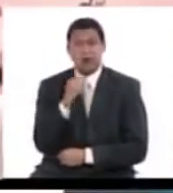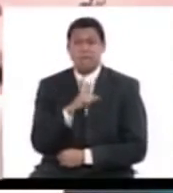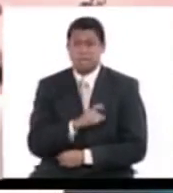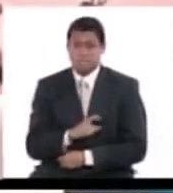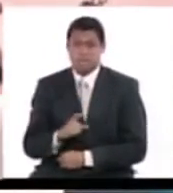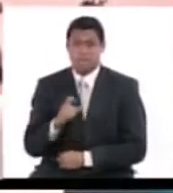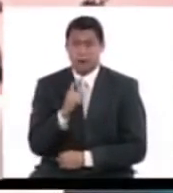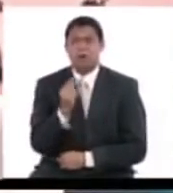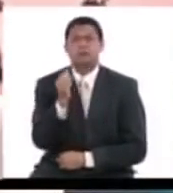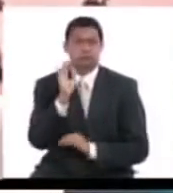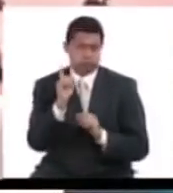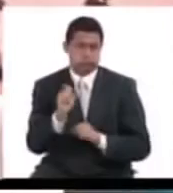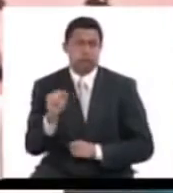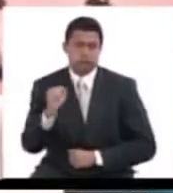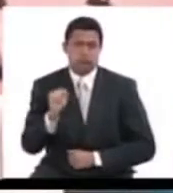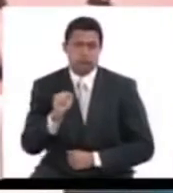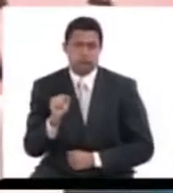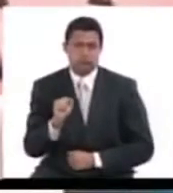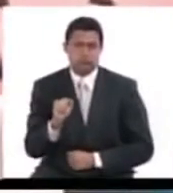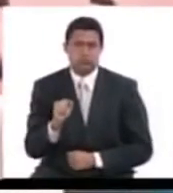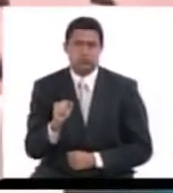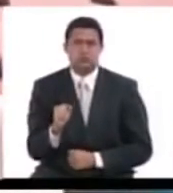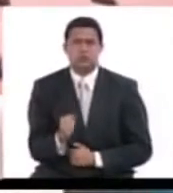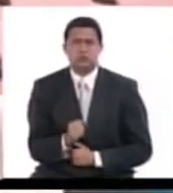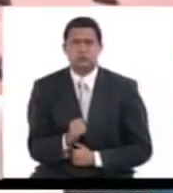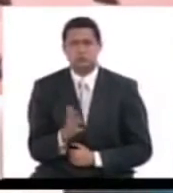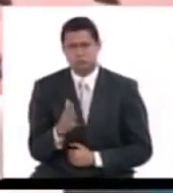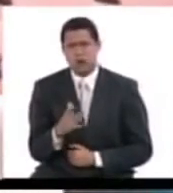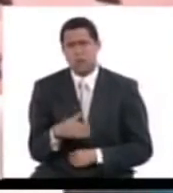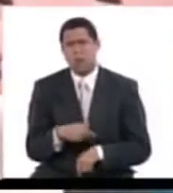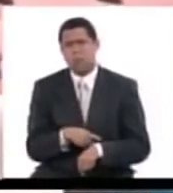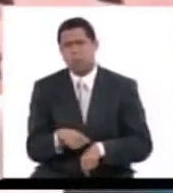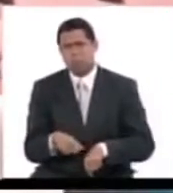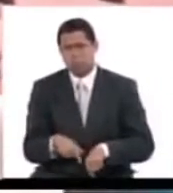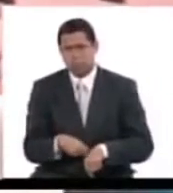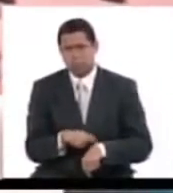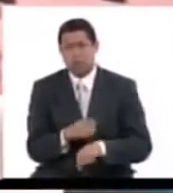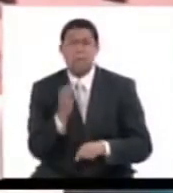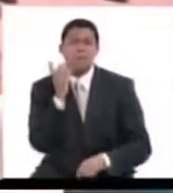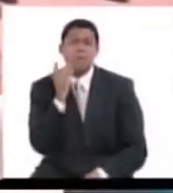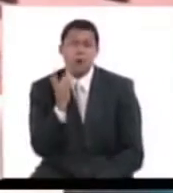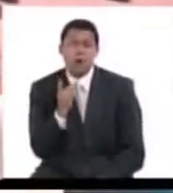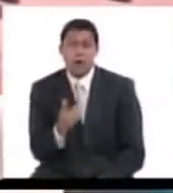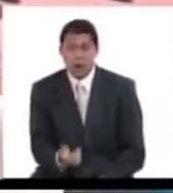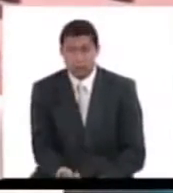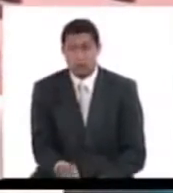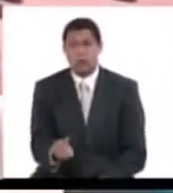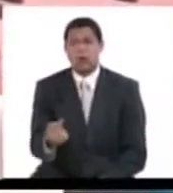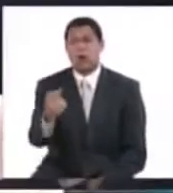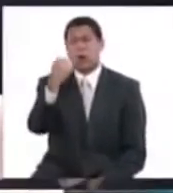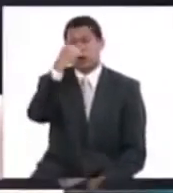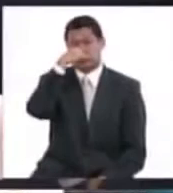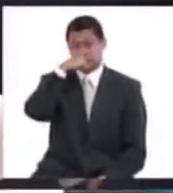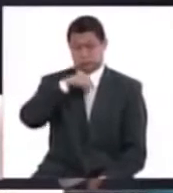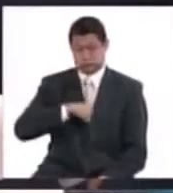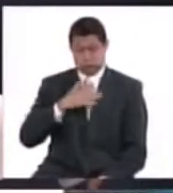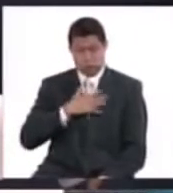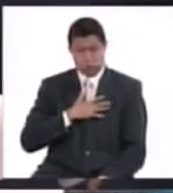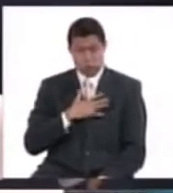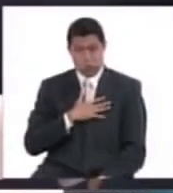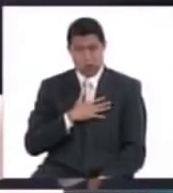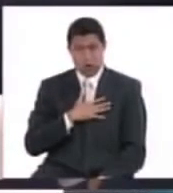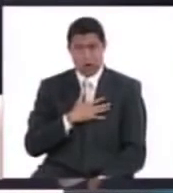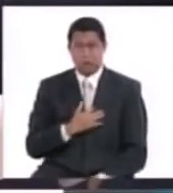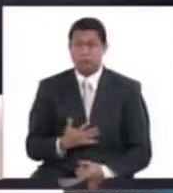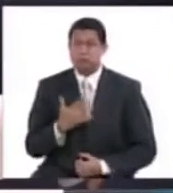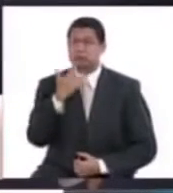es una bacteria también de crecimiento más o menos lento. Una vez que ella entra al cuerpo, va a la